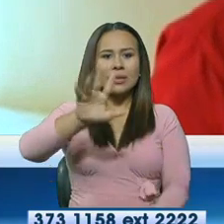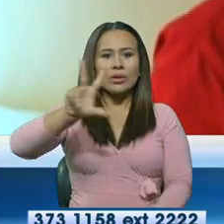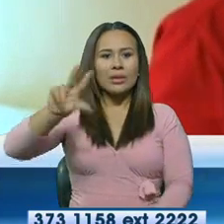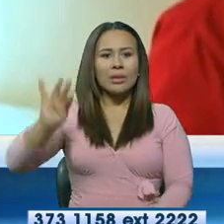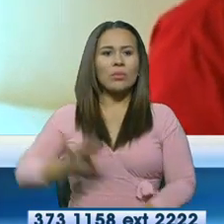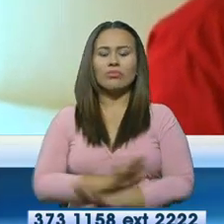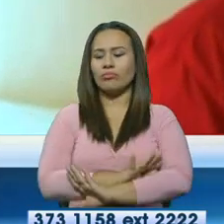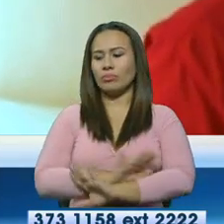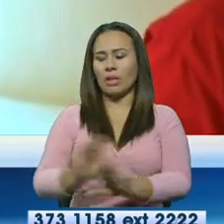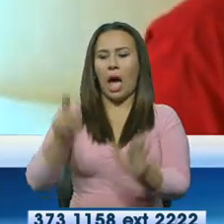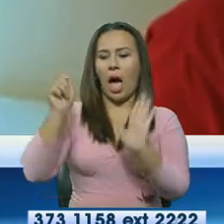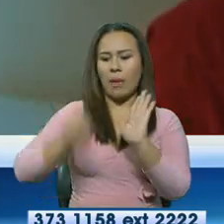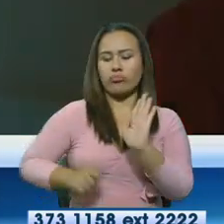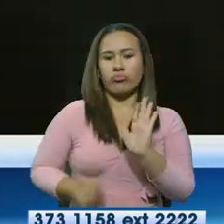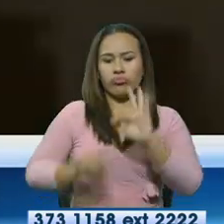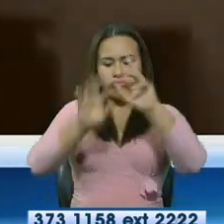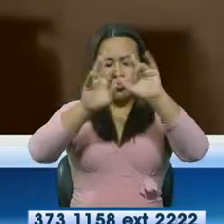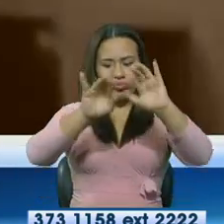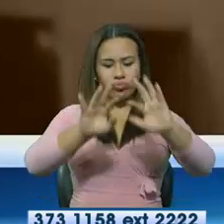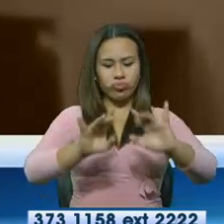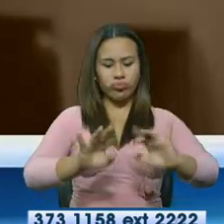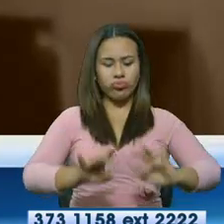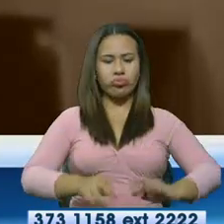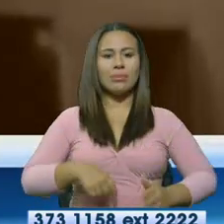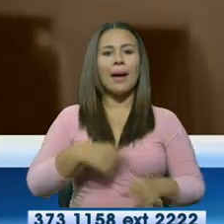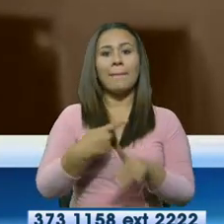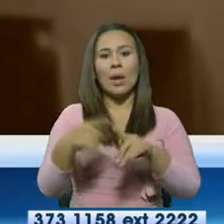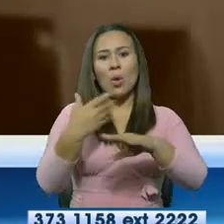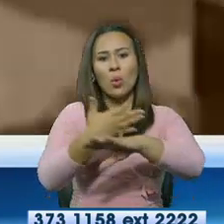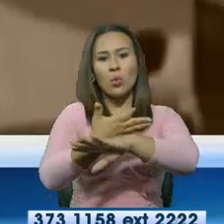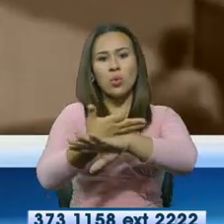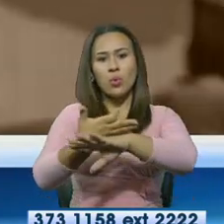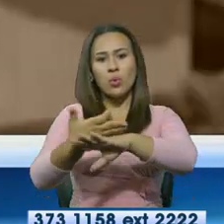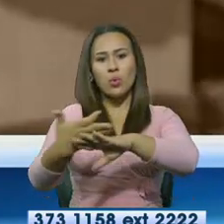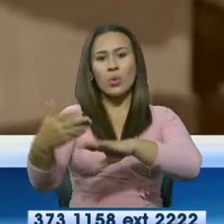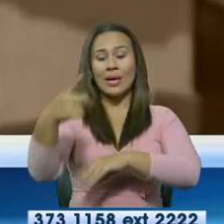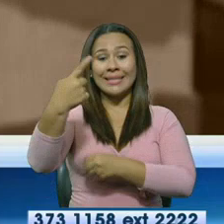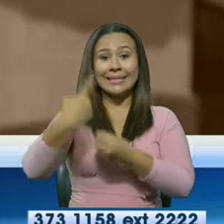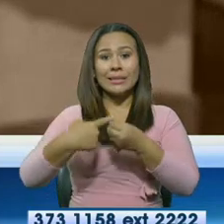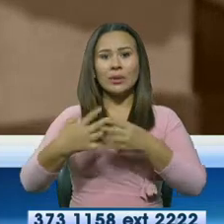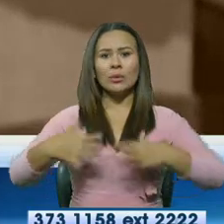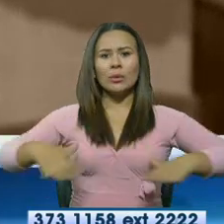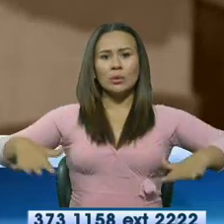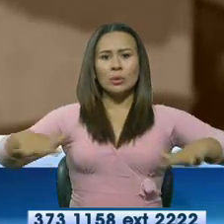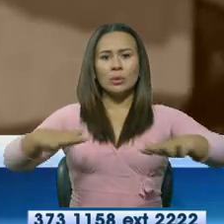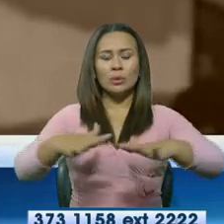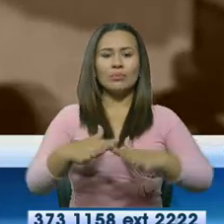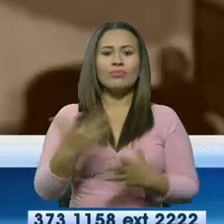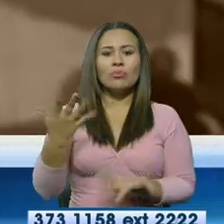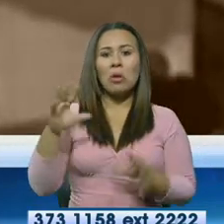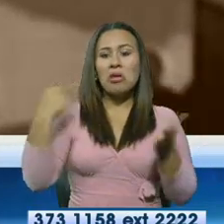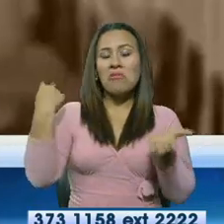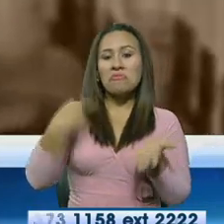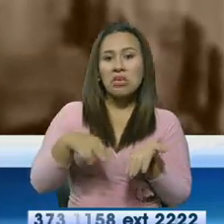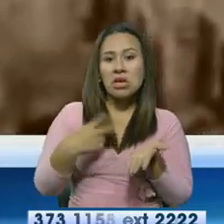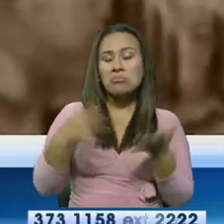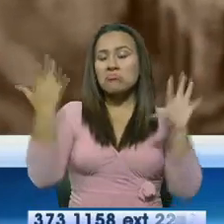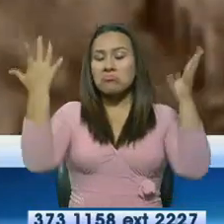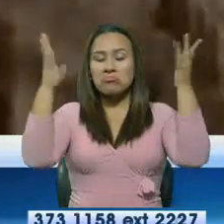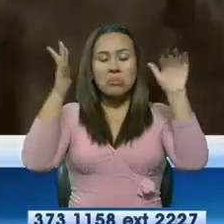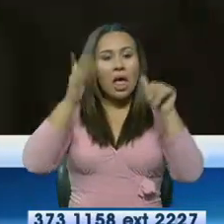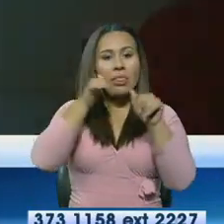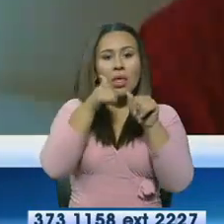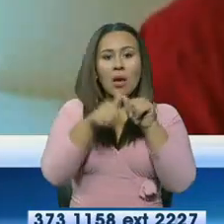ejercicio legal del asentamiento de la ciudad. Sin embargo, pasó la colonia quiteña al periodo republicano sin un festejo específico por